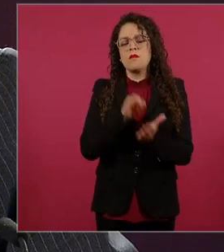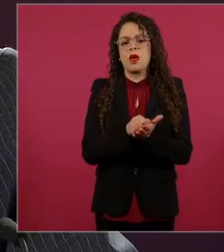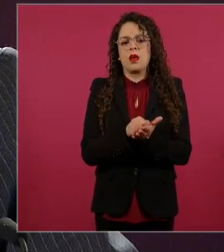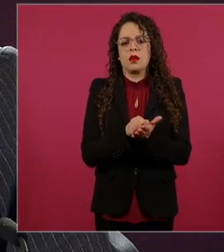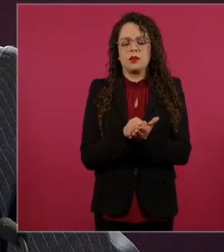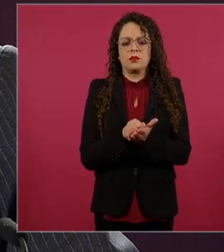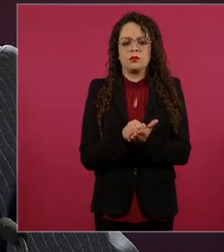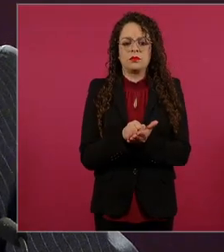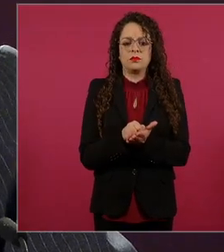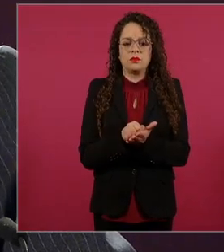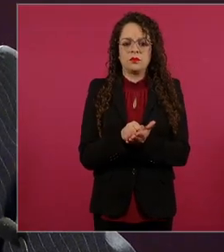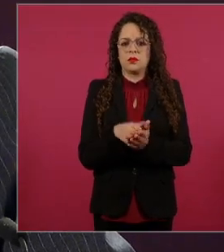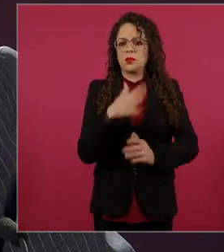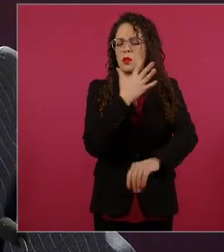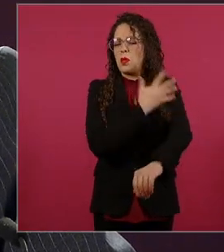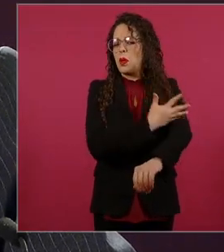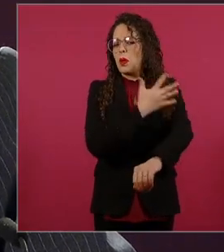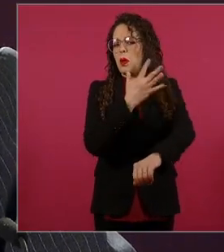Honesto